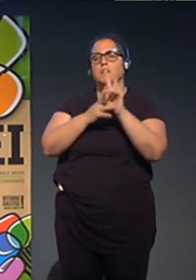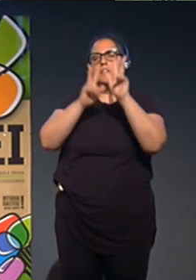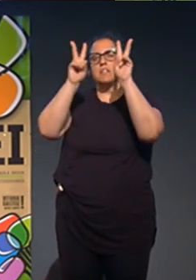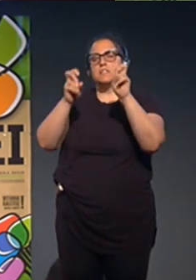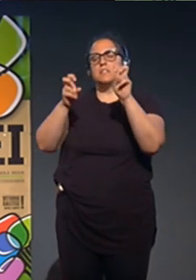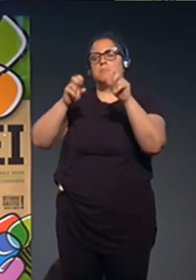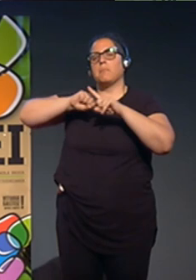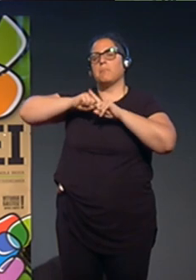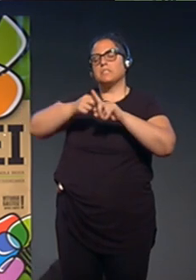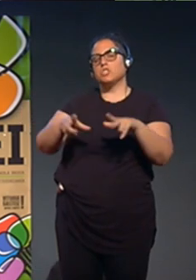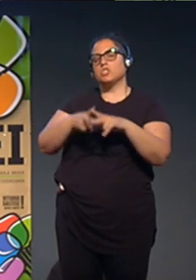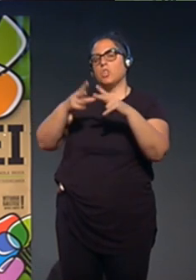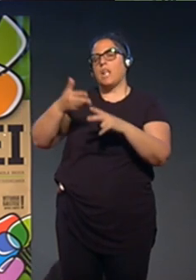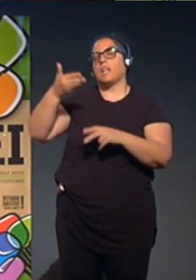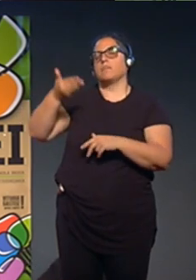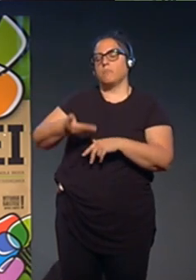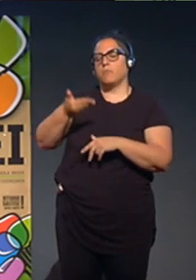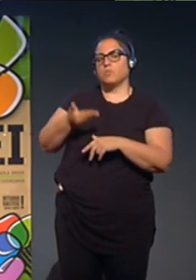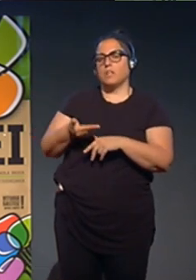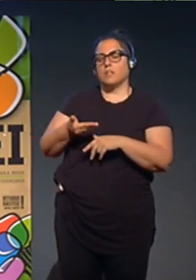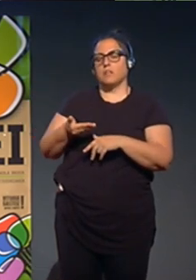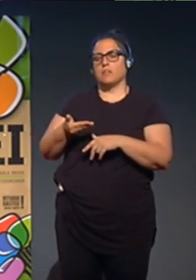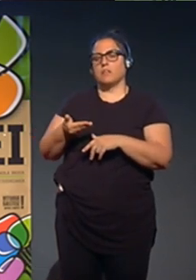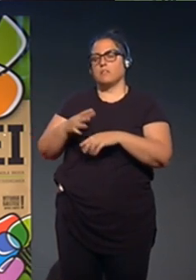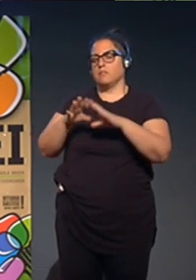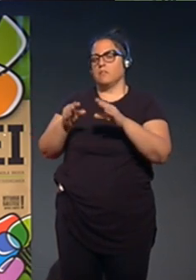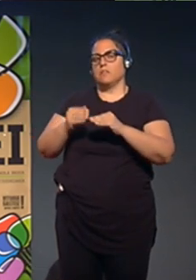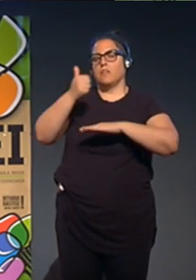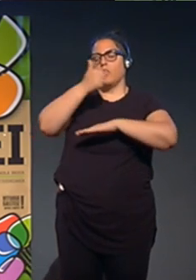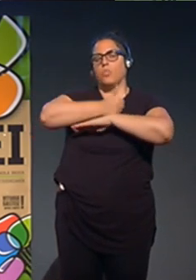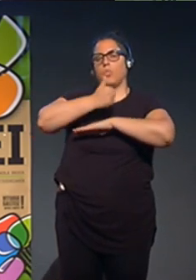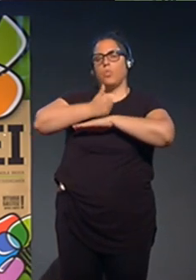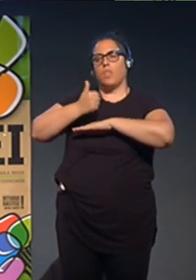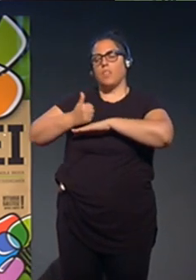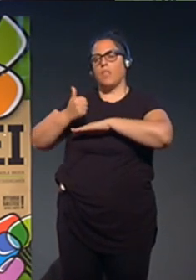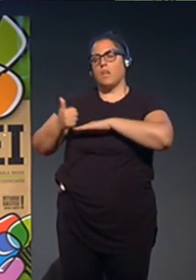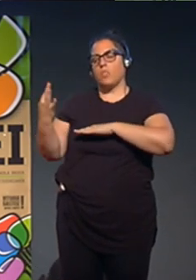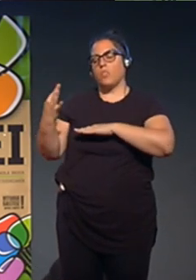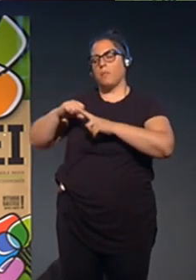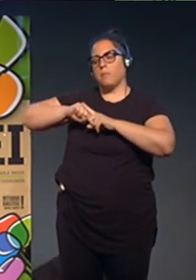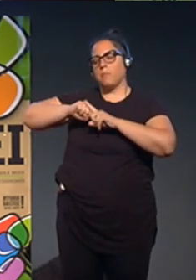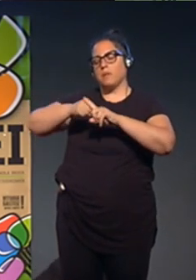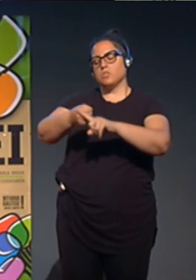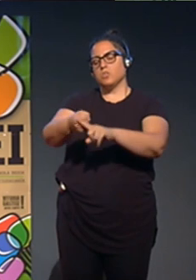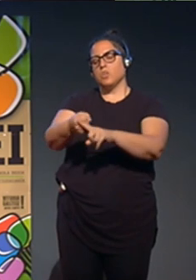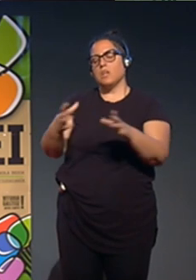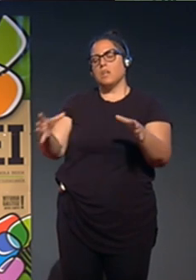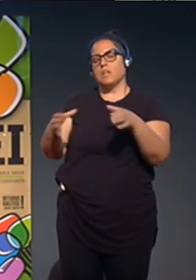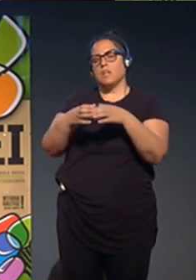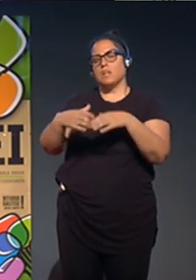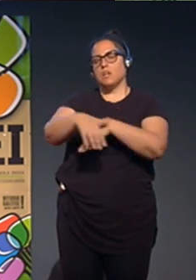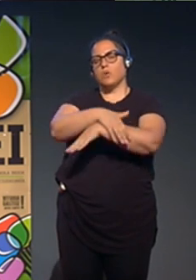social y de que la ciudadanía presione a Bueno a los gobiernos y en general a tener una mayor